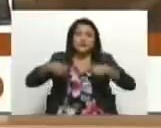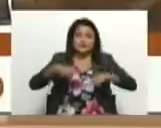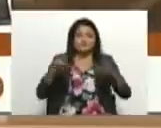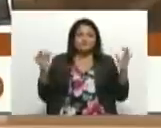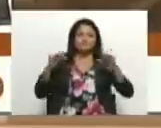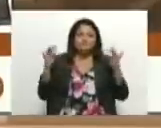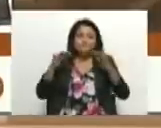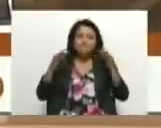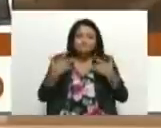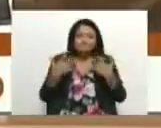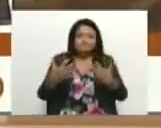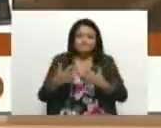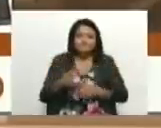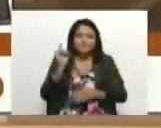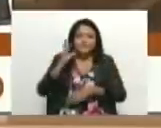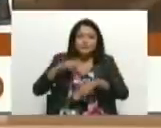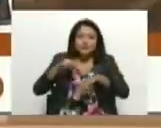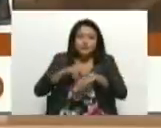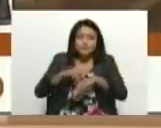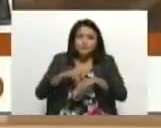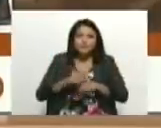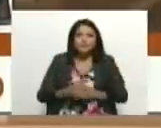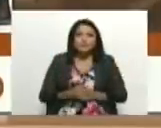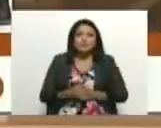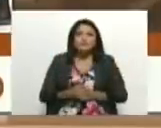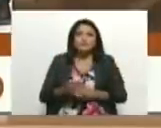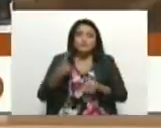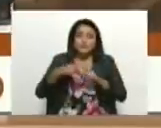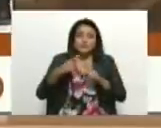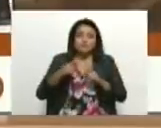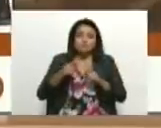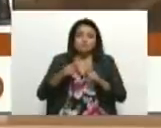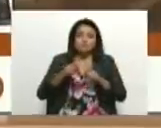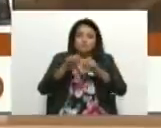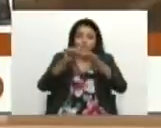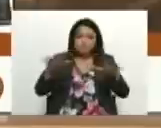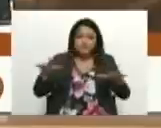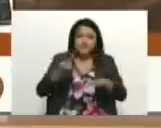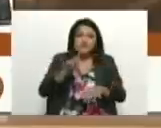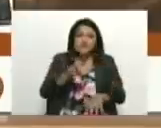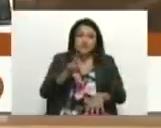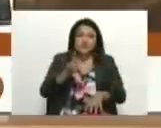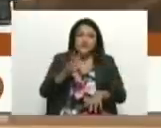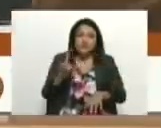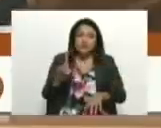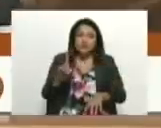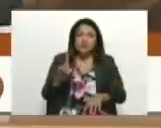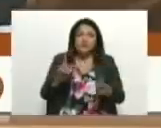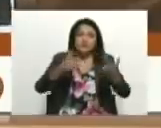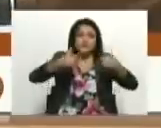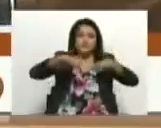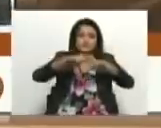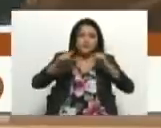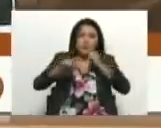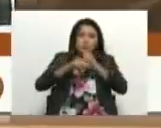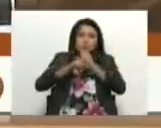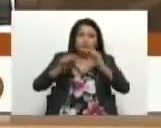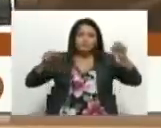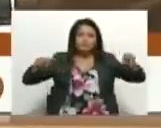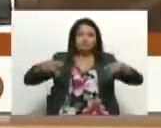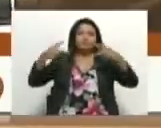convocatoria, que además se replica en los municipios, hay 121 salas parecidas a estas